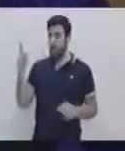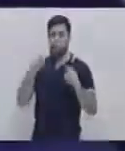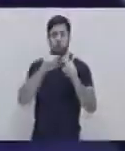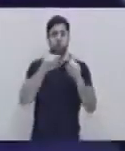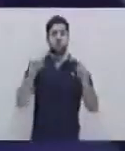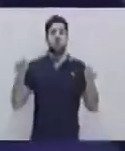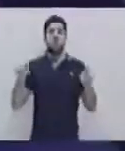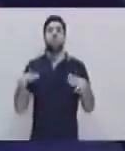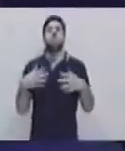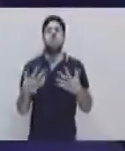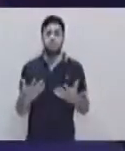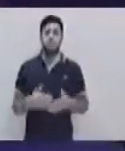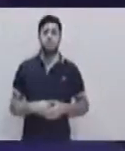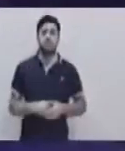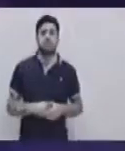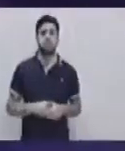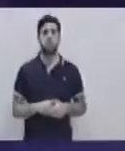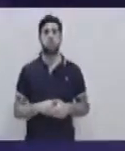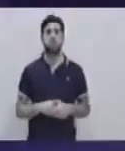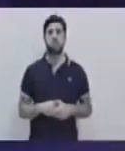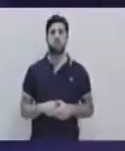Observa. Lee detenidamente la ficha.